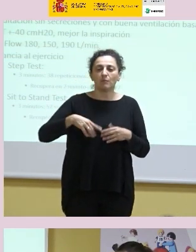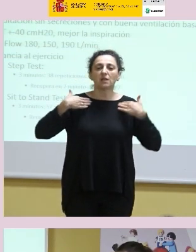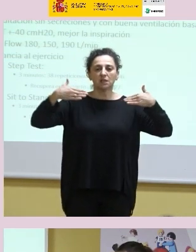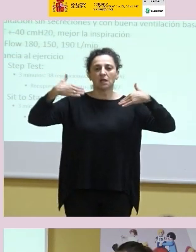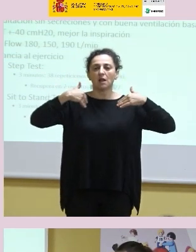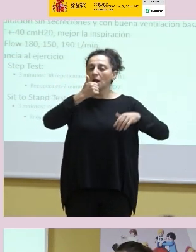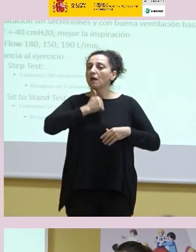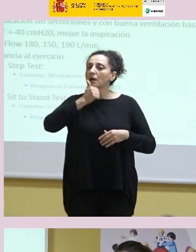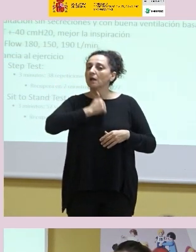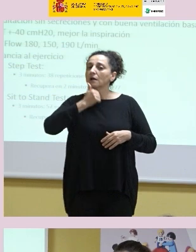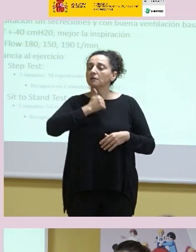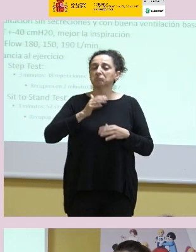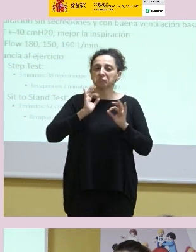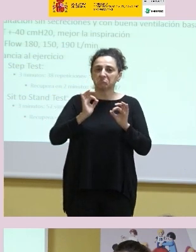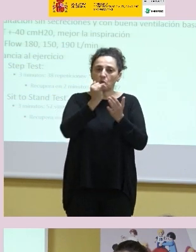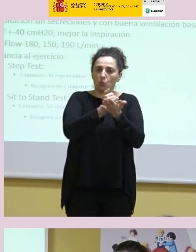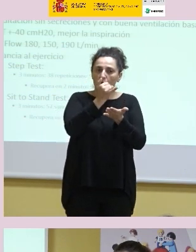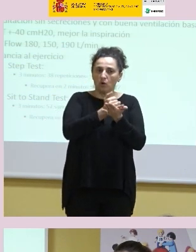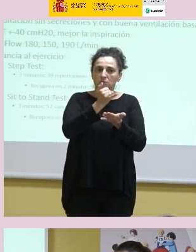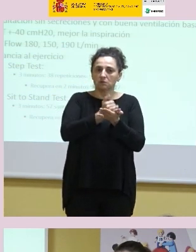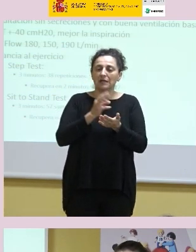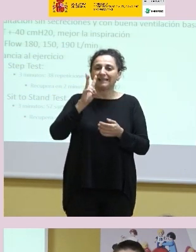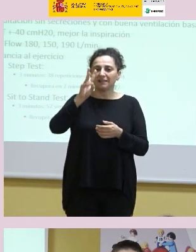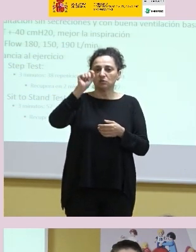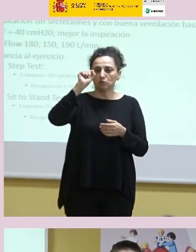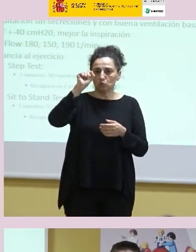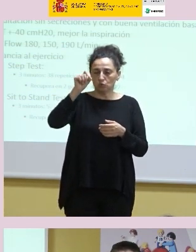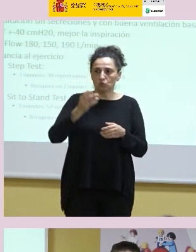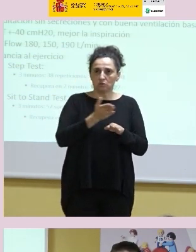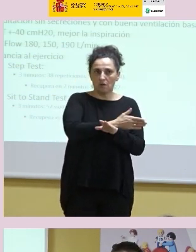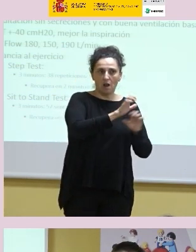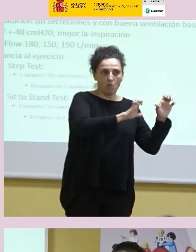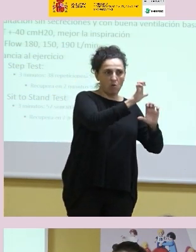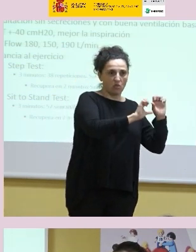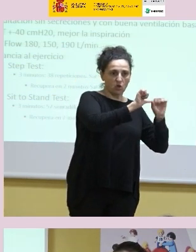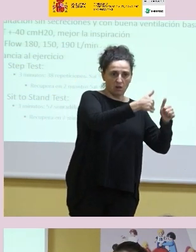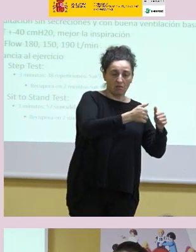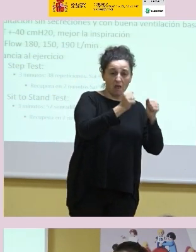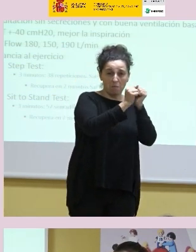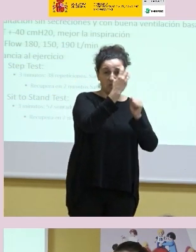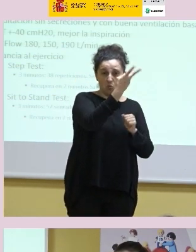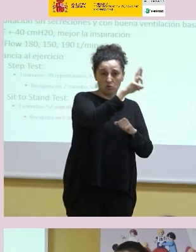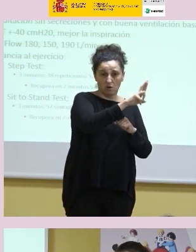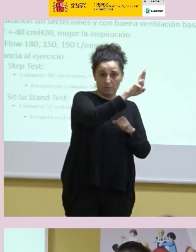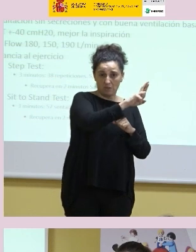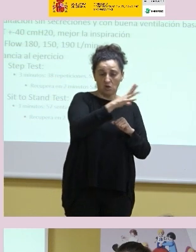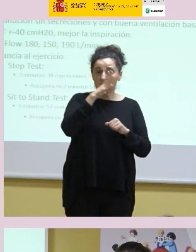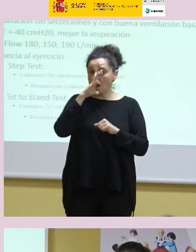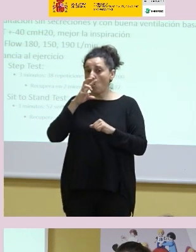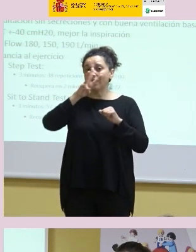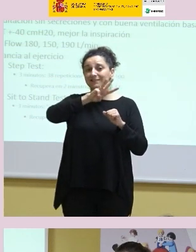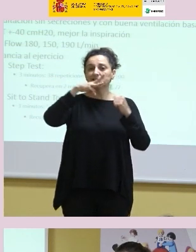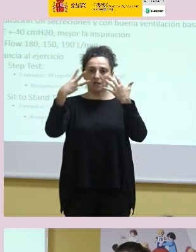ejercicio. El step test durante 3 minutos, recordemos que en la evaluación inicial fueron 24 repeticiones, ahora son